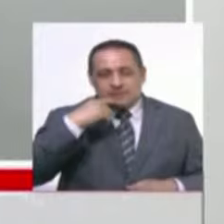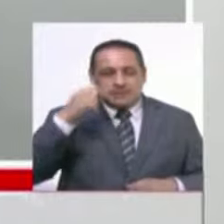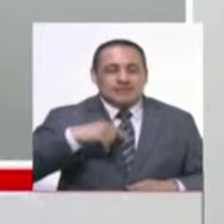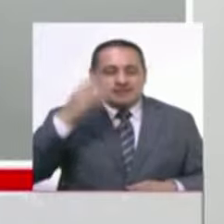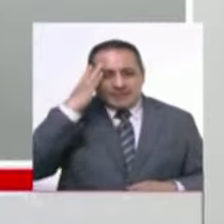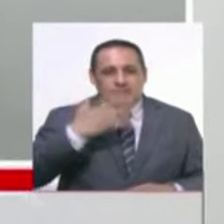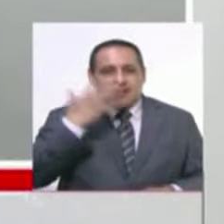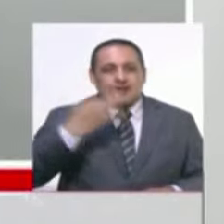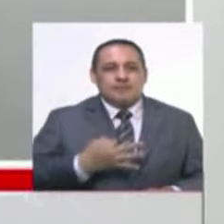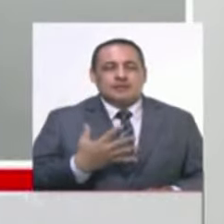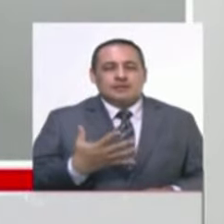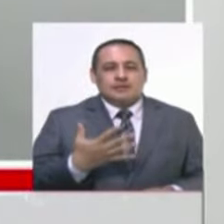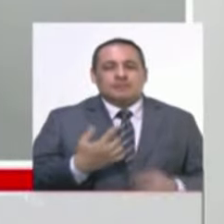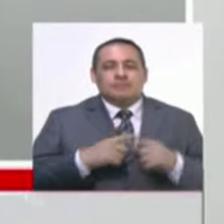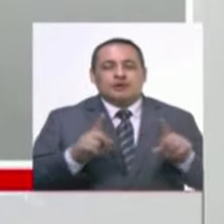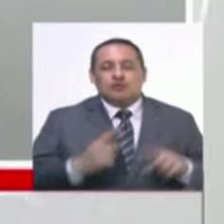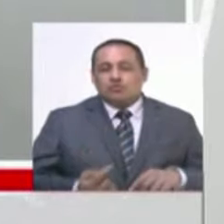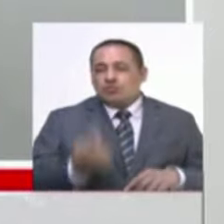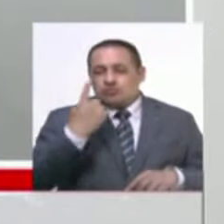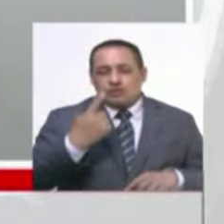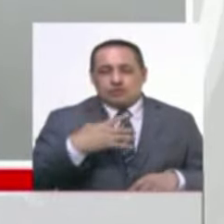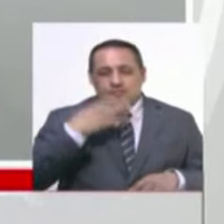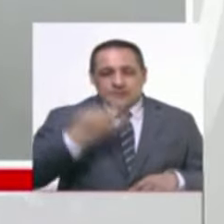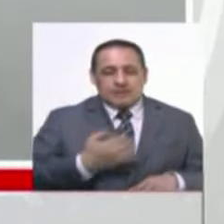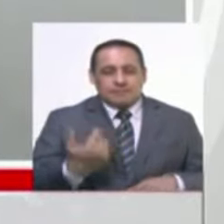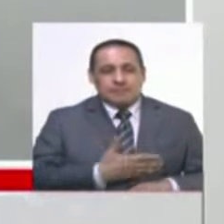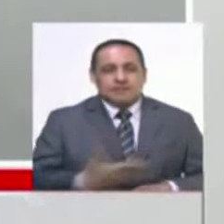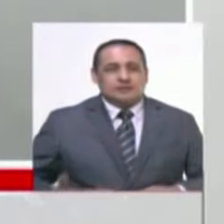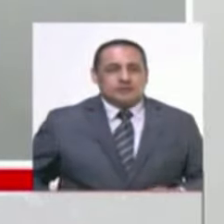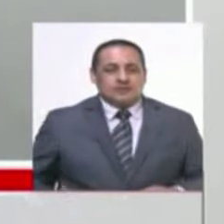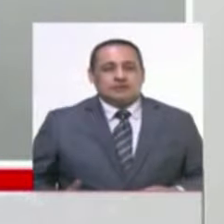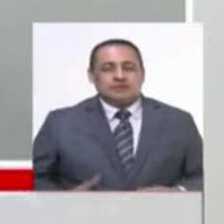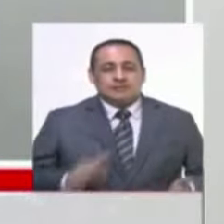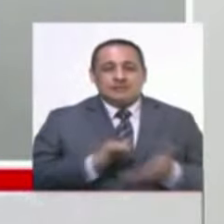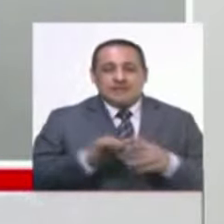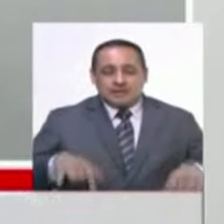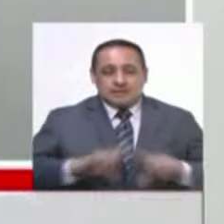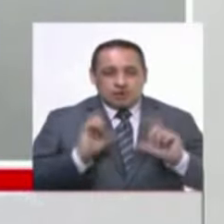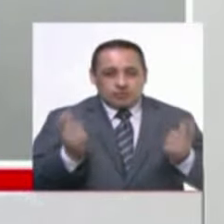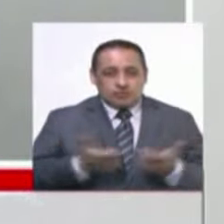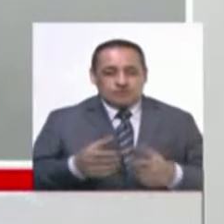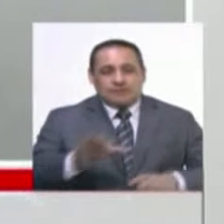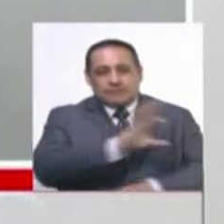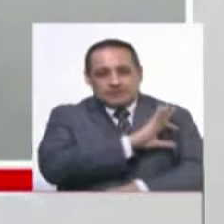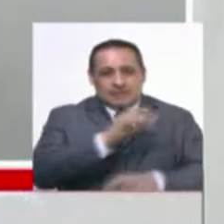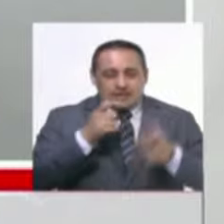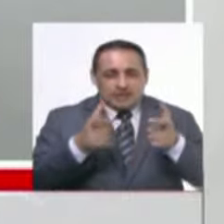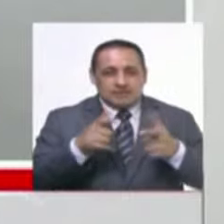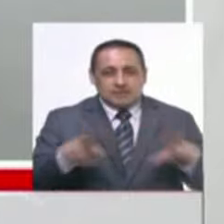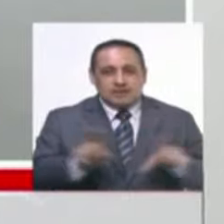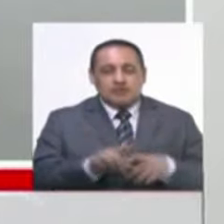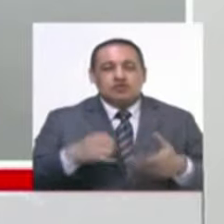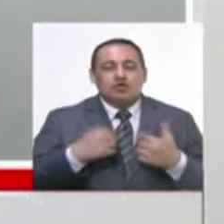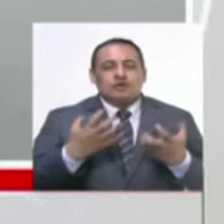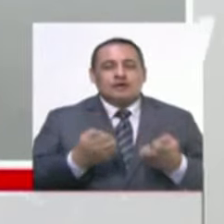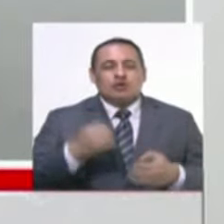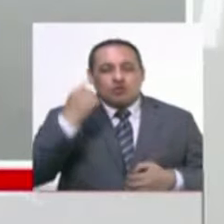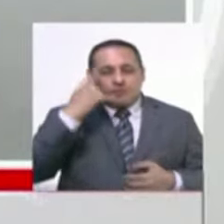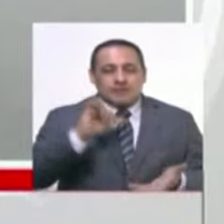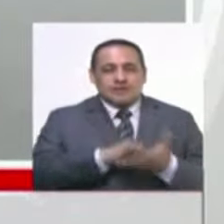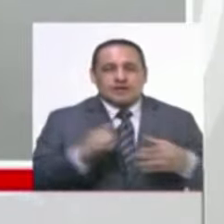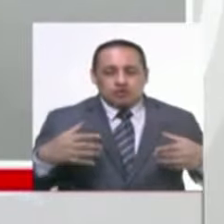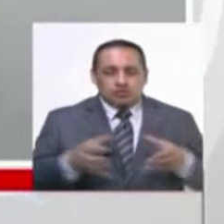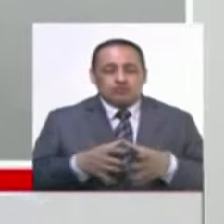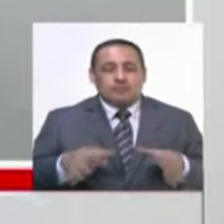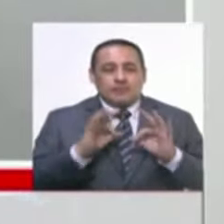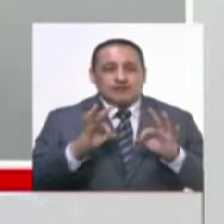verdad. Pero lo único, señor presidente de esta comisión fiscalizadora, quiero que usted comprenda que nosotros corremos un